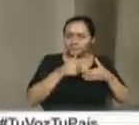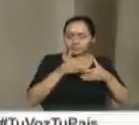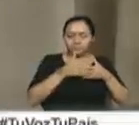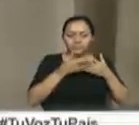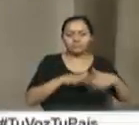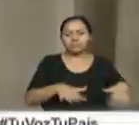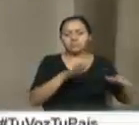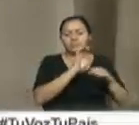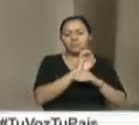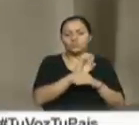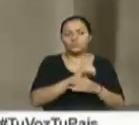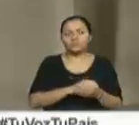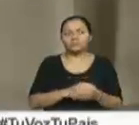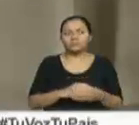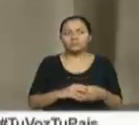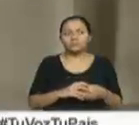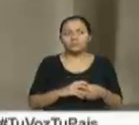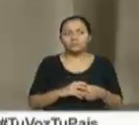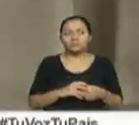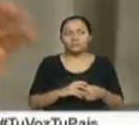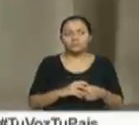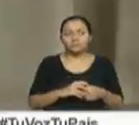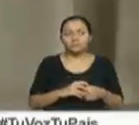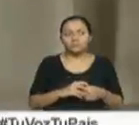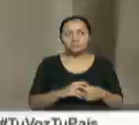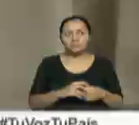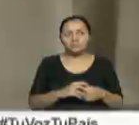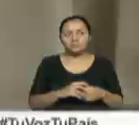pueblo ecuatoriano.